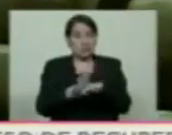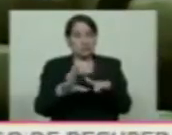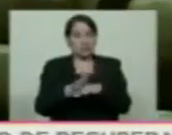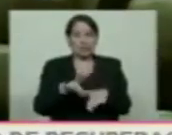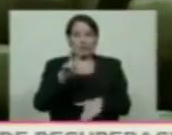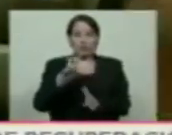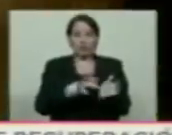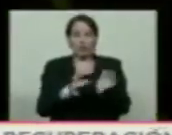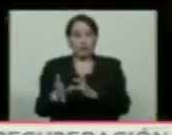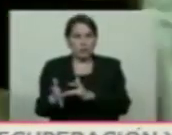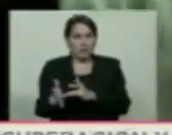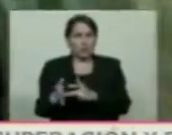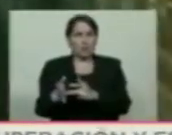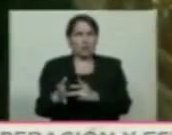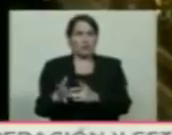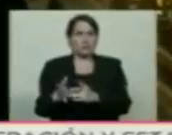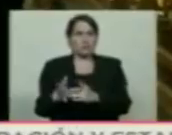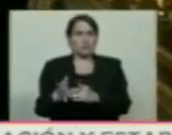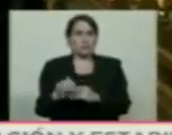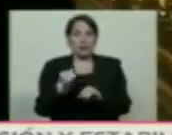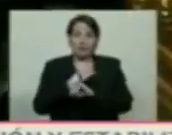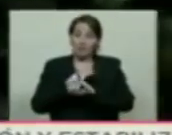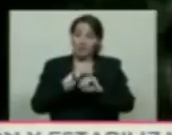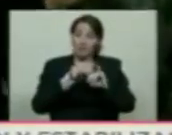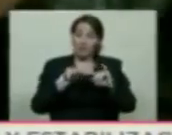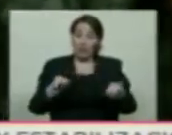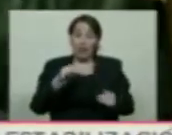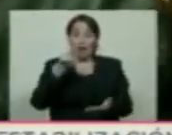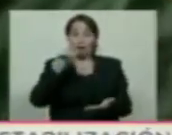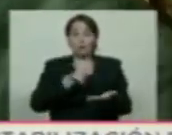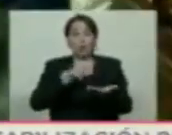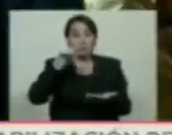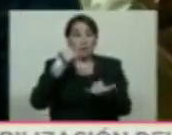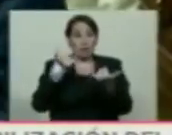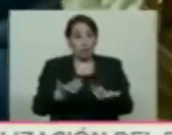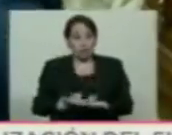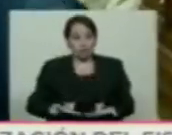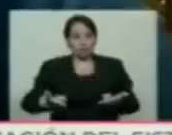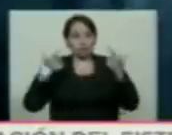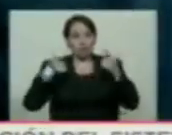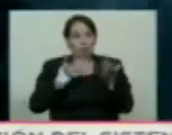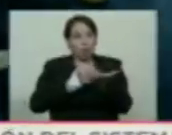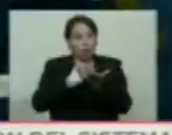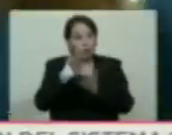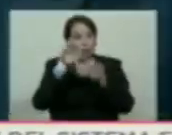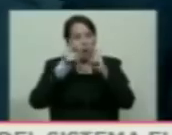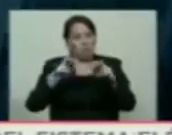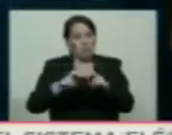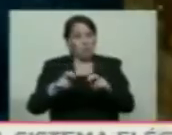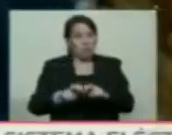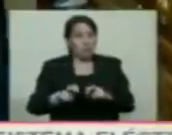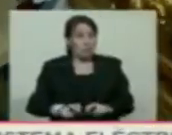2 de abril, donde es finalmente autorizado que continúen